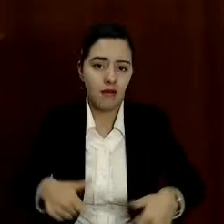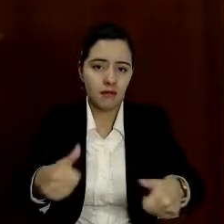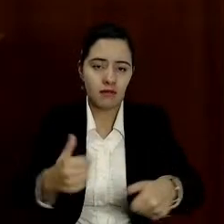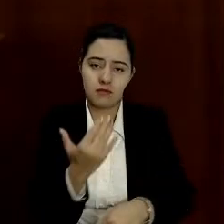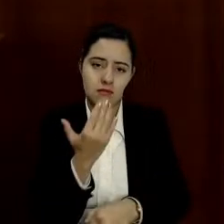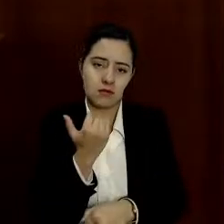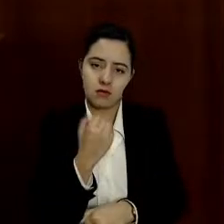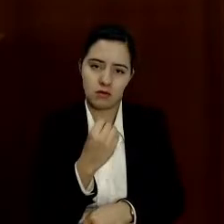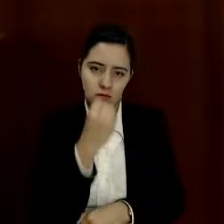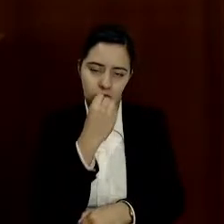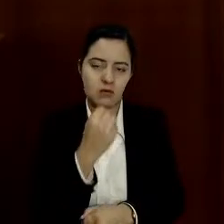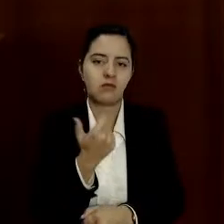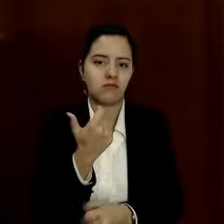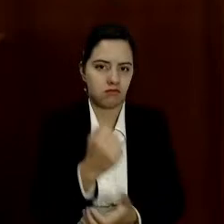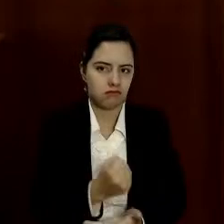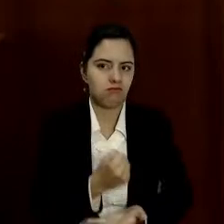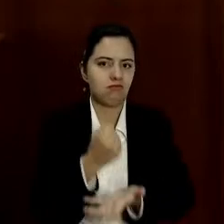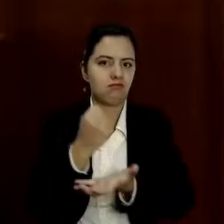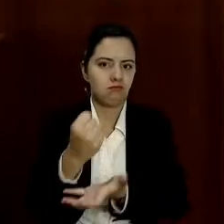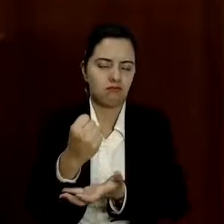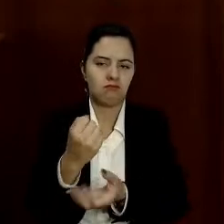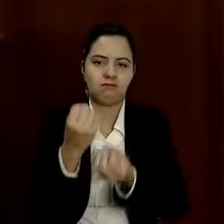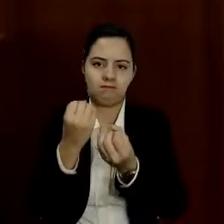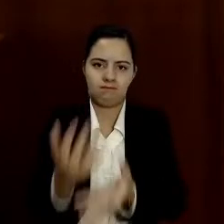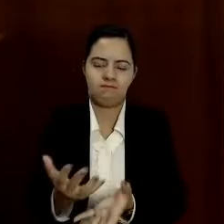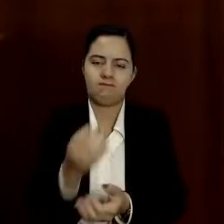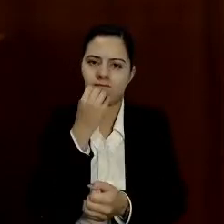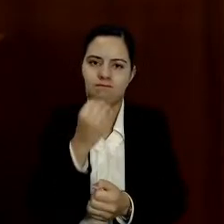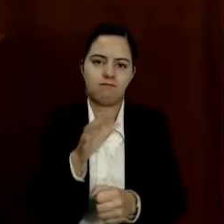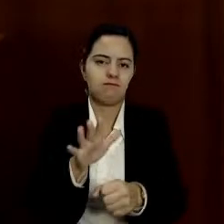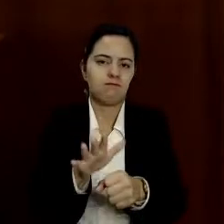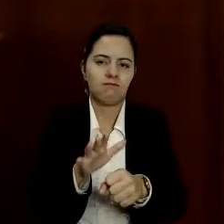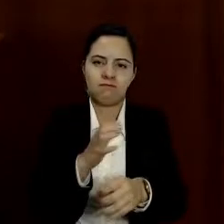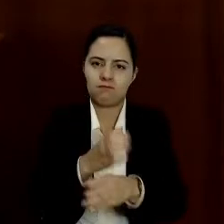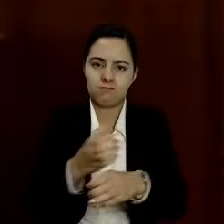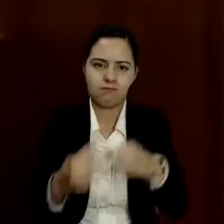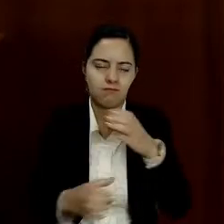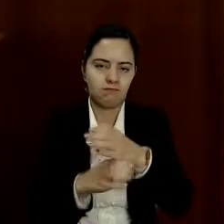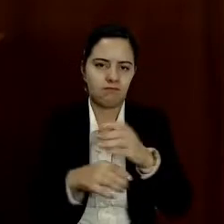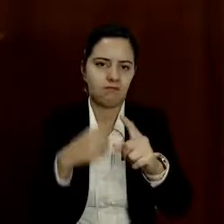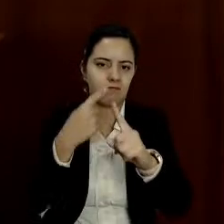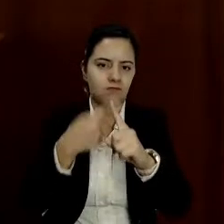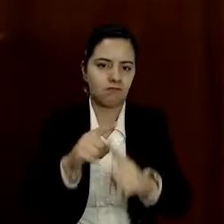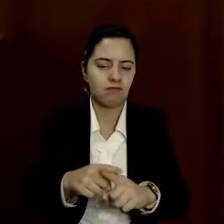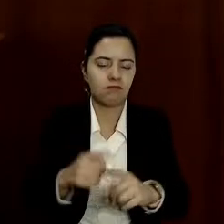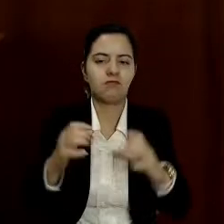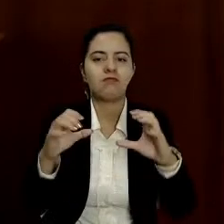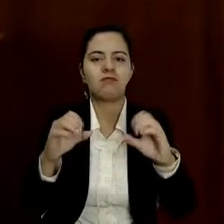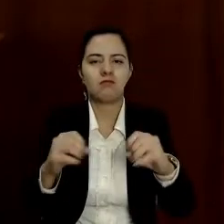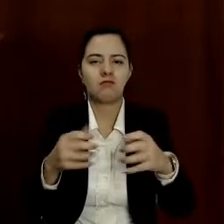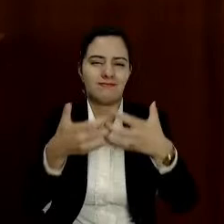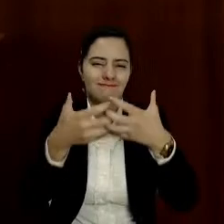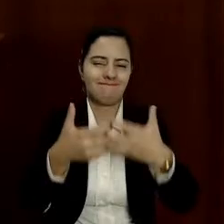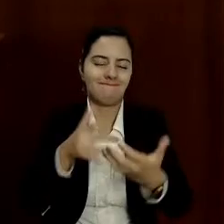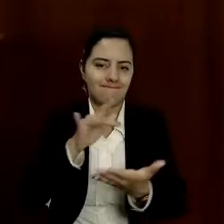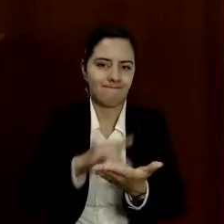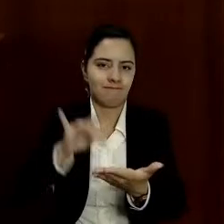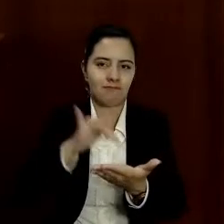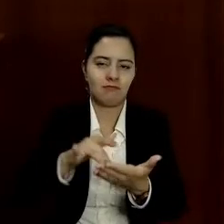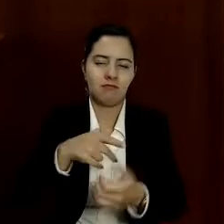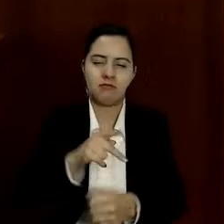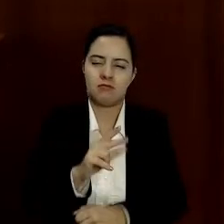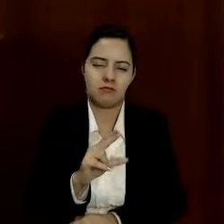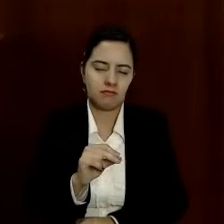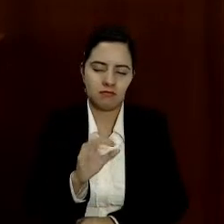mexicanos y mexicanas más pobres del país o para subsidios para la producción, pero no. El FONDIC, de